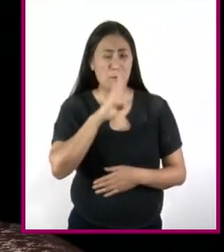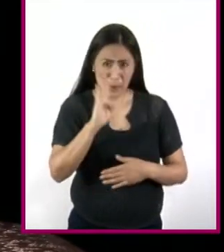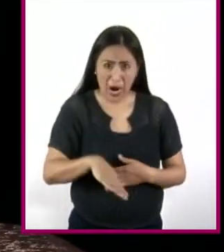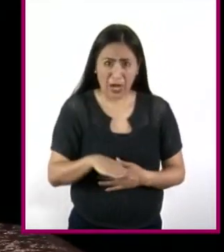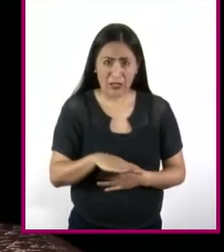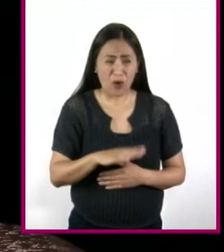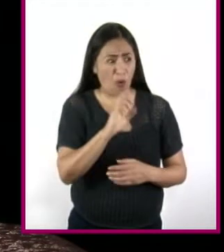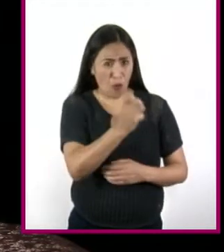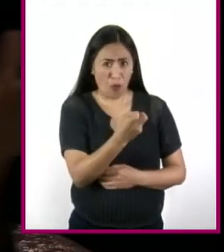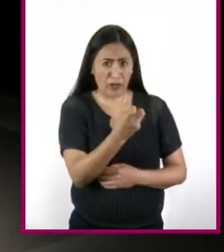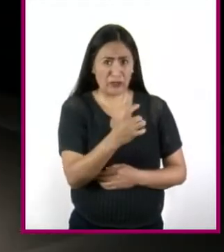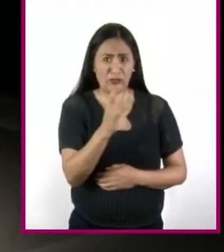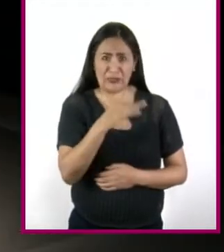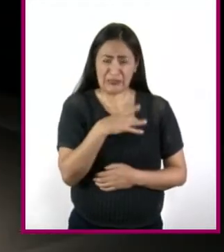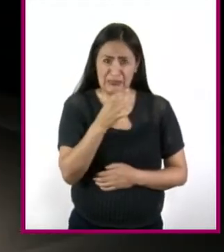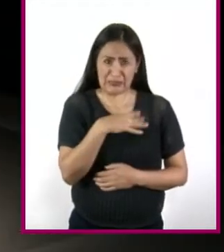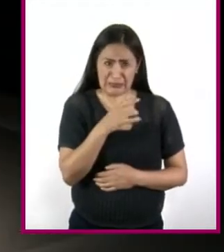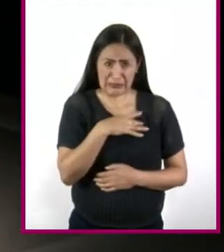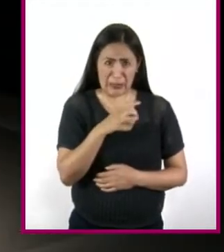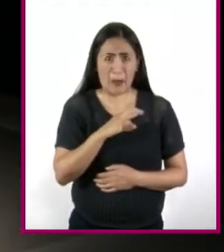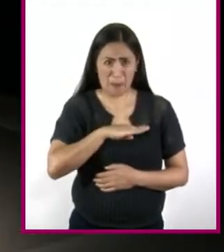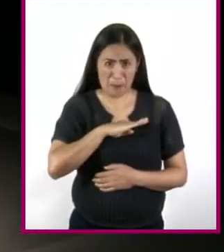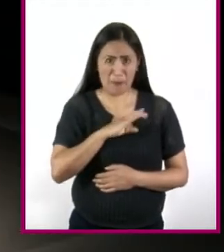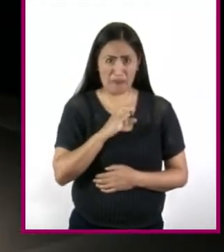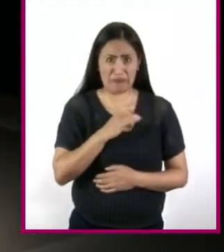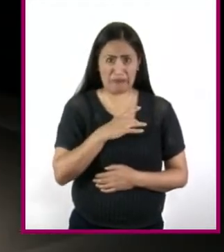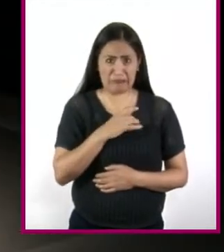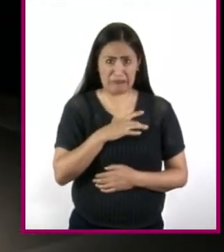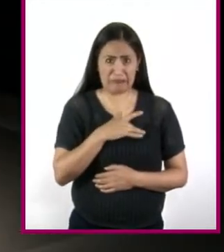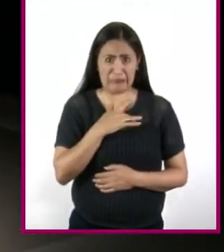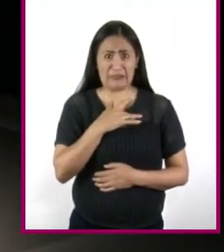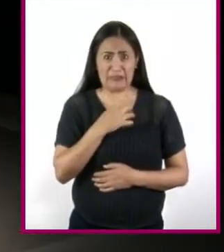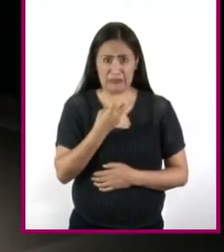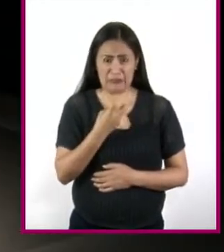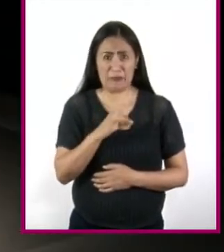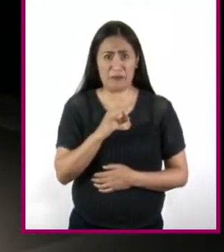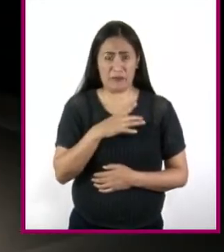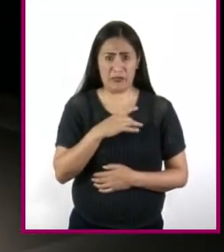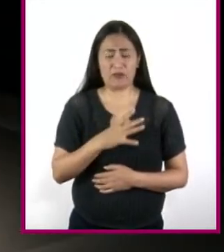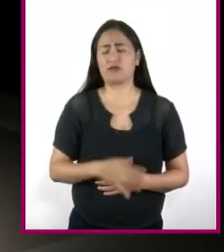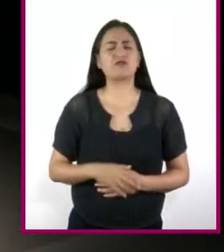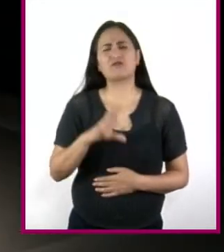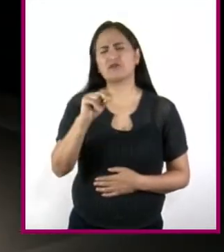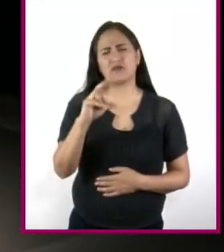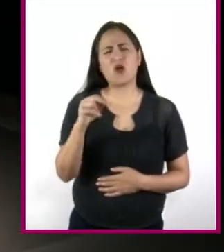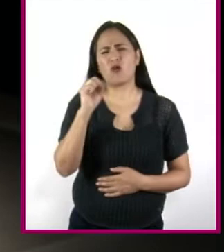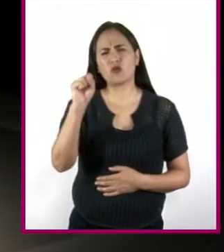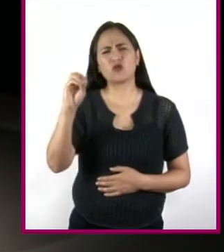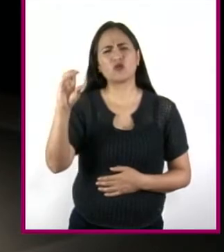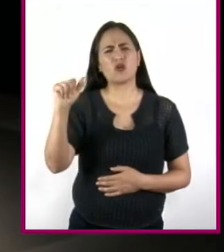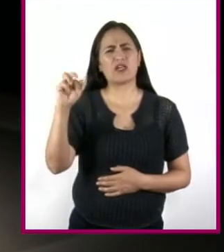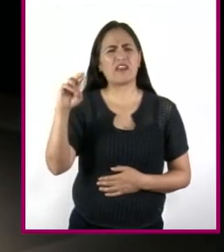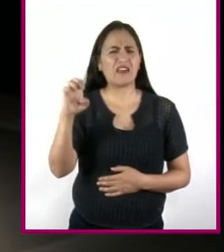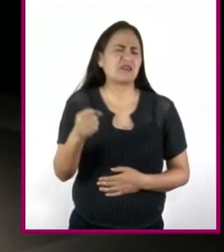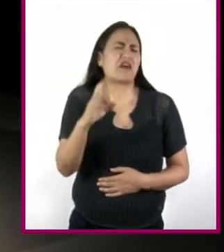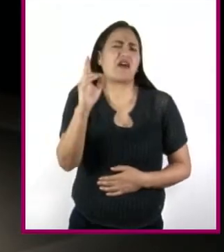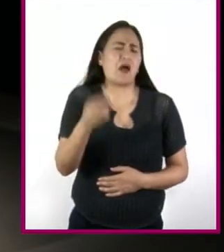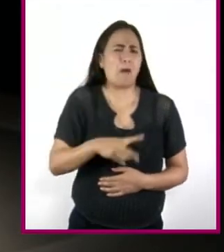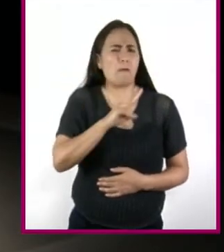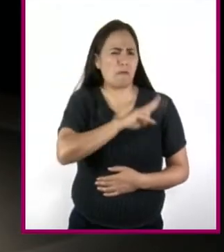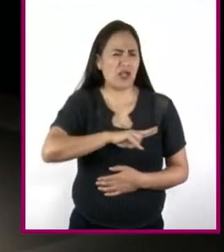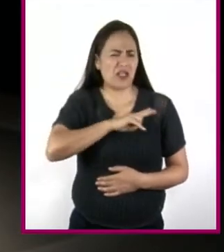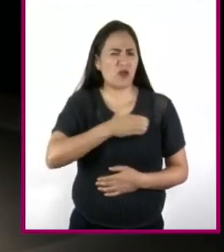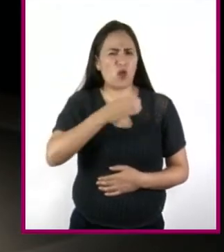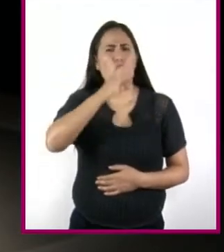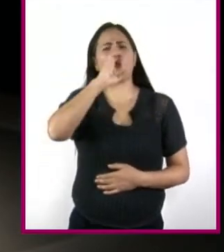que debamos temer. Es por esto que Sócrates decidió beber la cicuta en lugar de escapar con su amigo